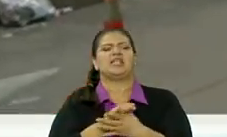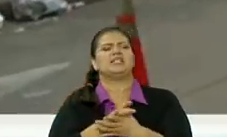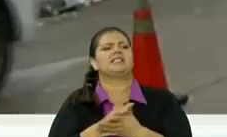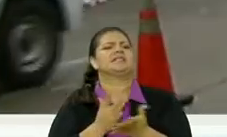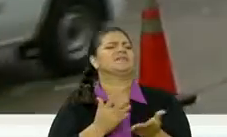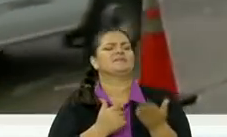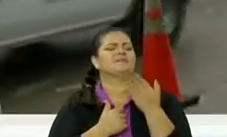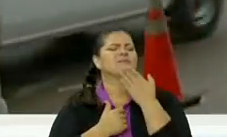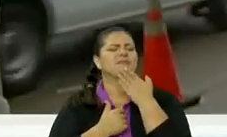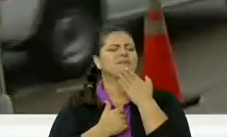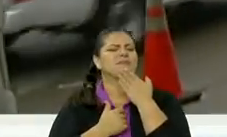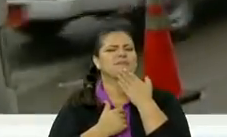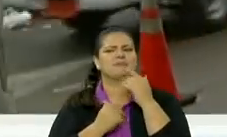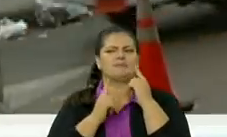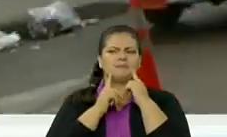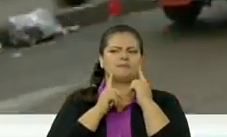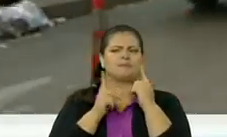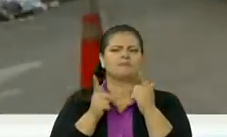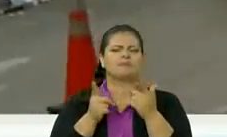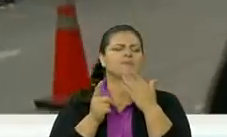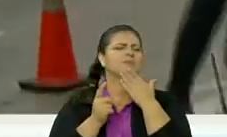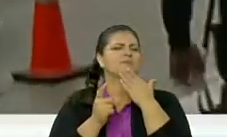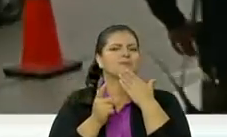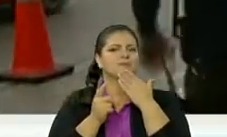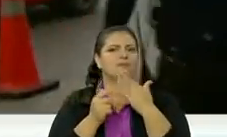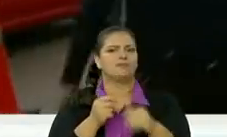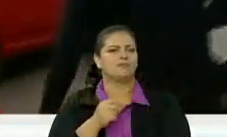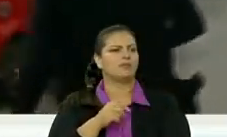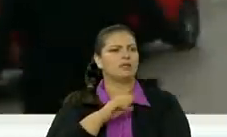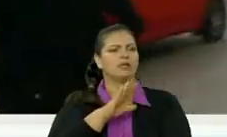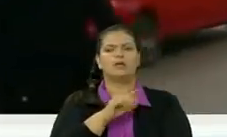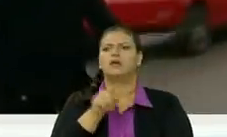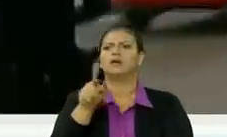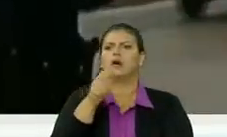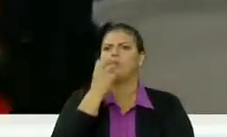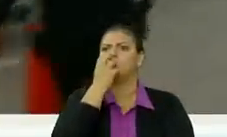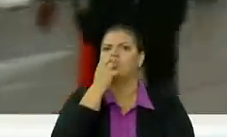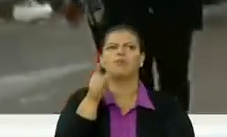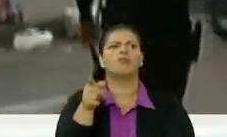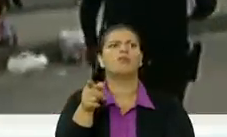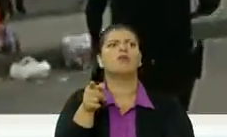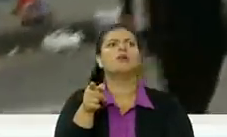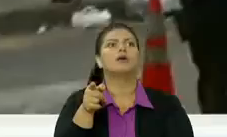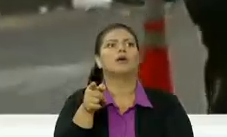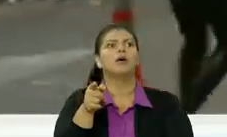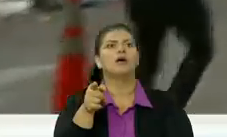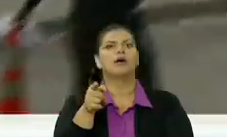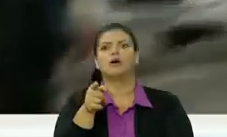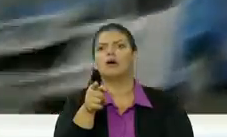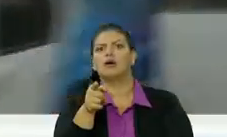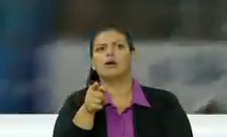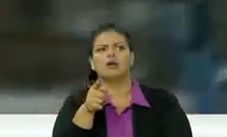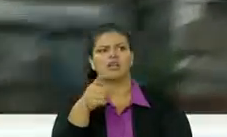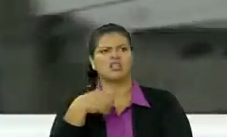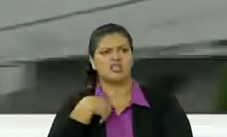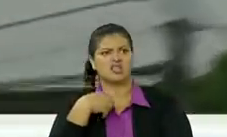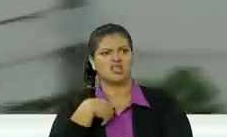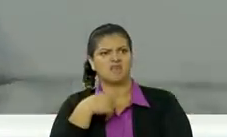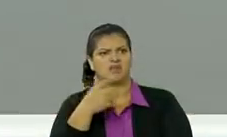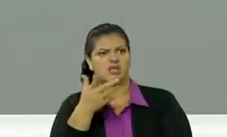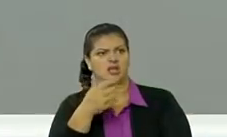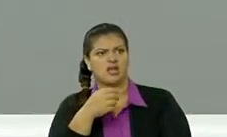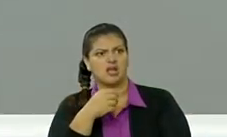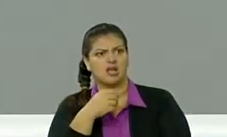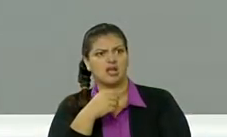prevenidas. Es un momento, ¿el conductor está molesto? No, el fondo. Ah, ya pensé que estaba reclamando por el operativo. Disculpe